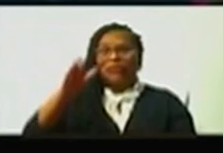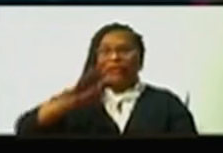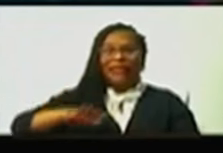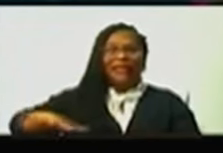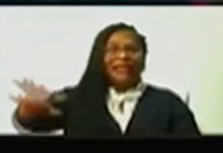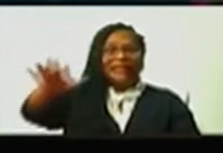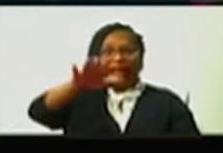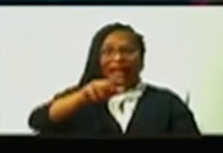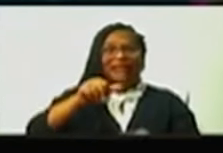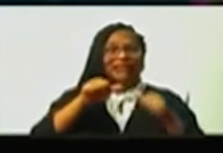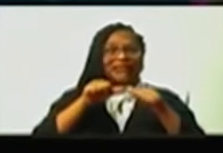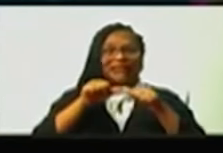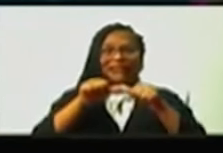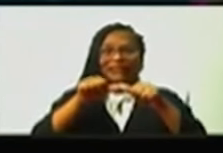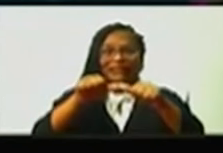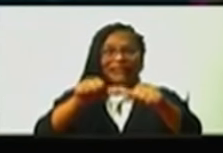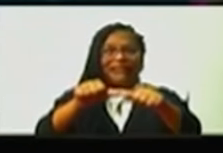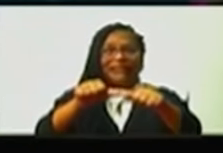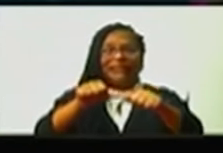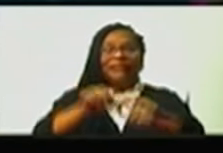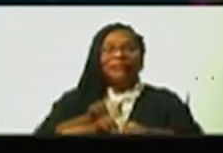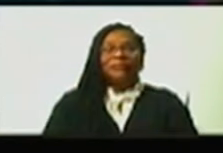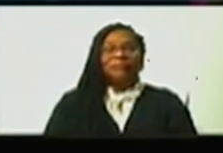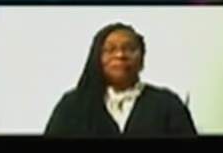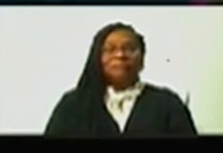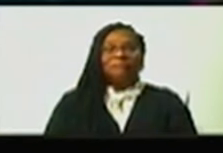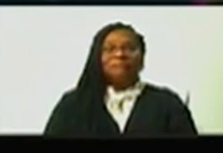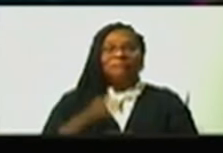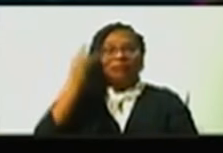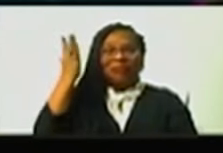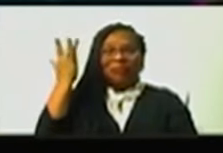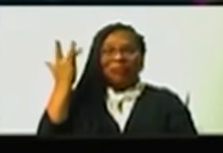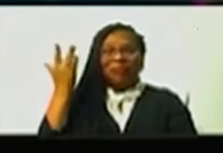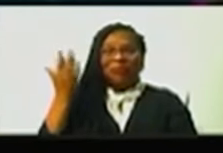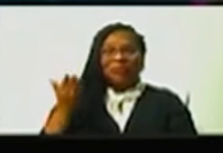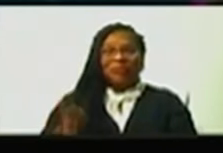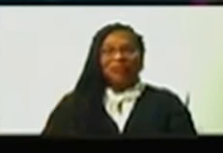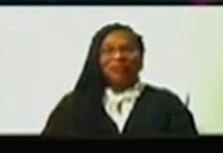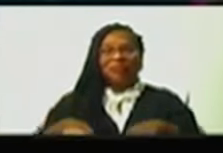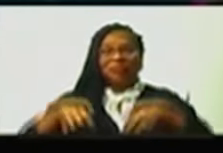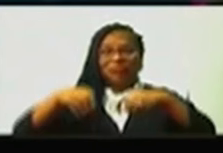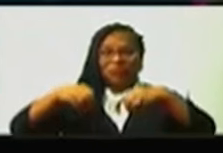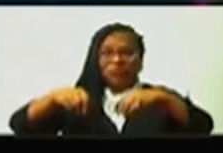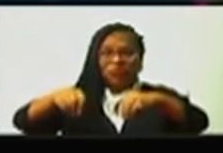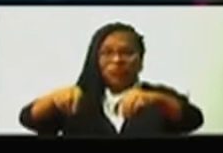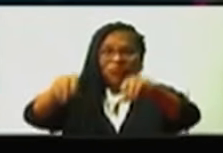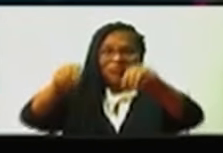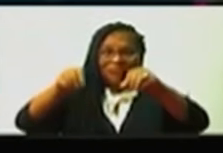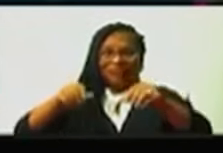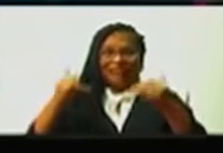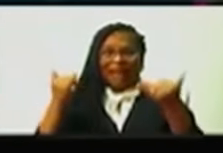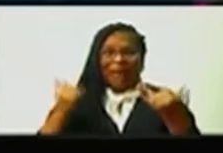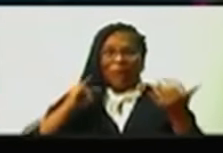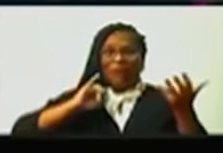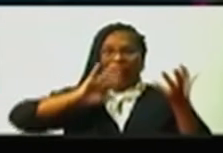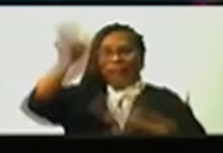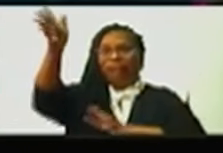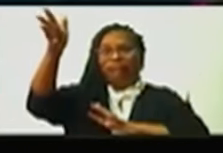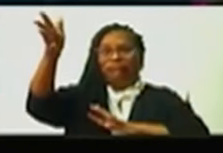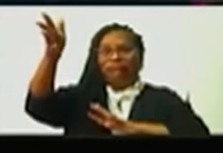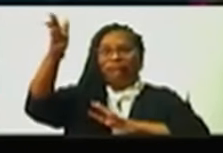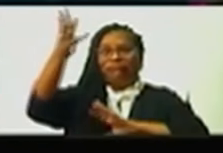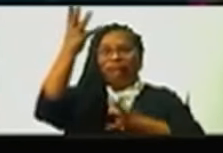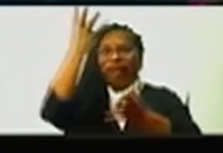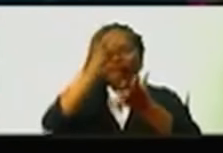en todas las zonas que de producción La Horma, con este desastre que nos